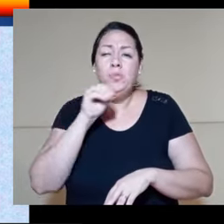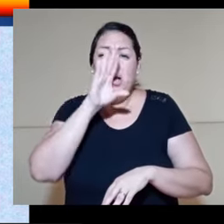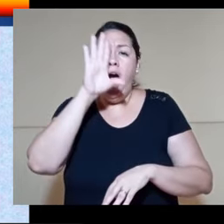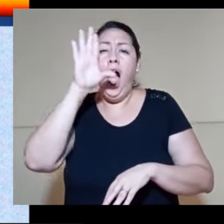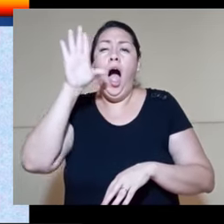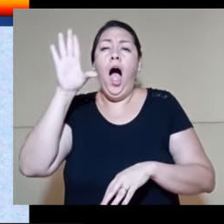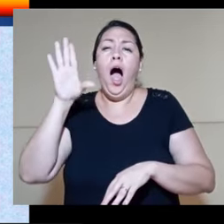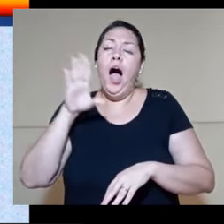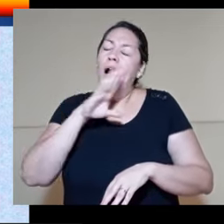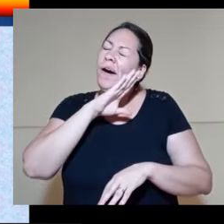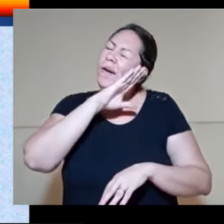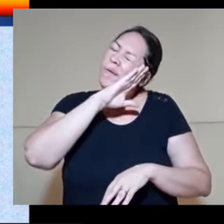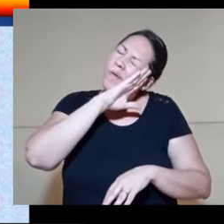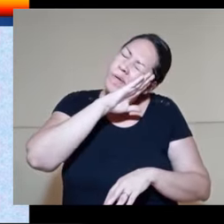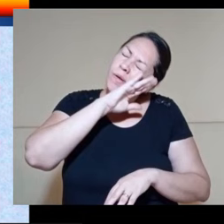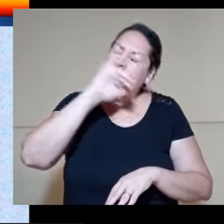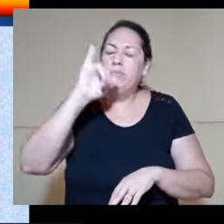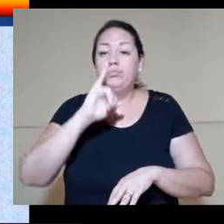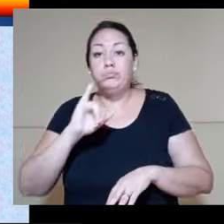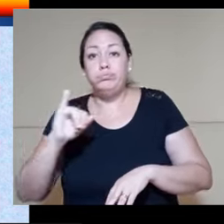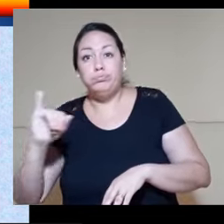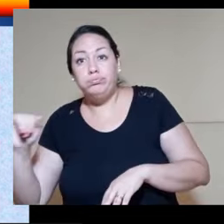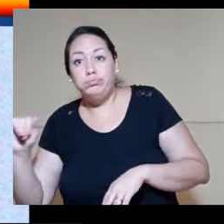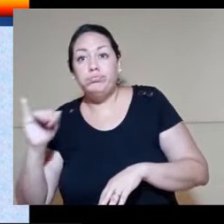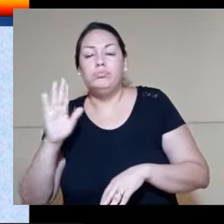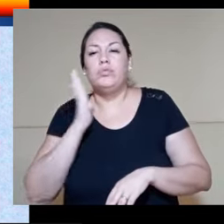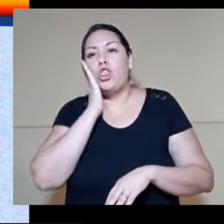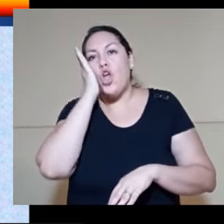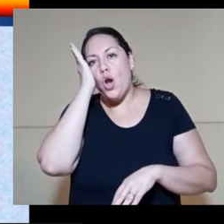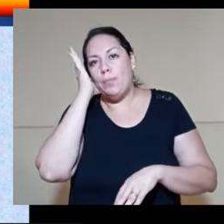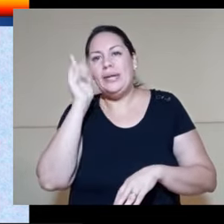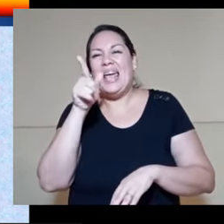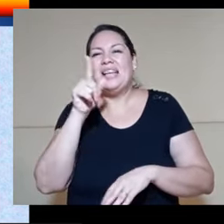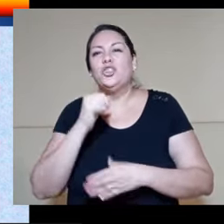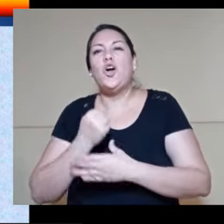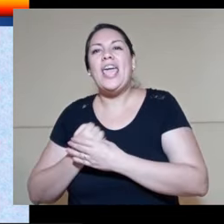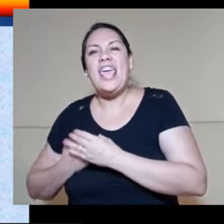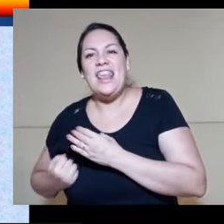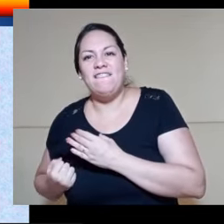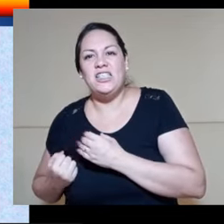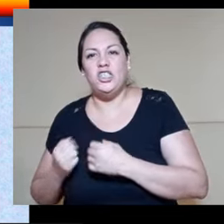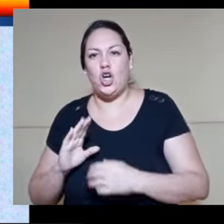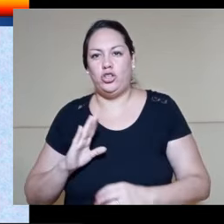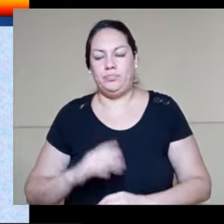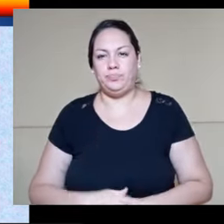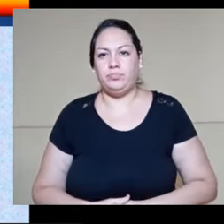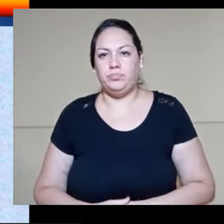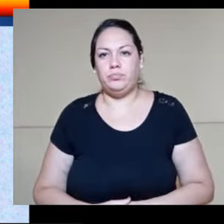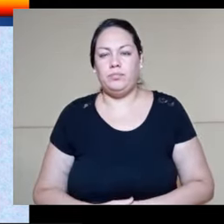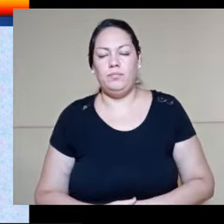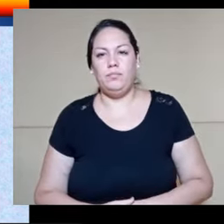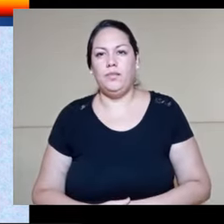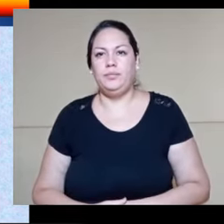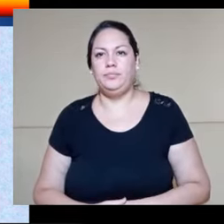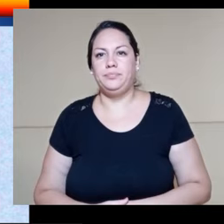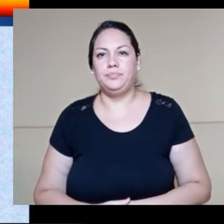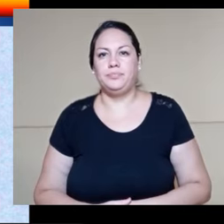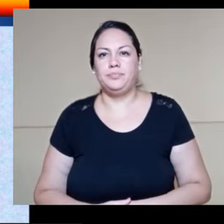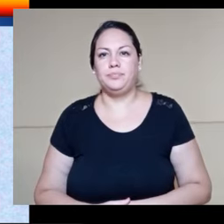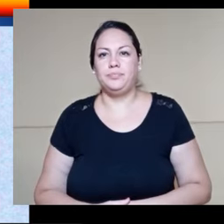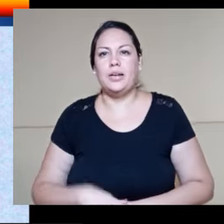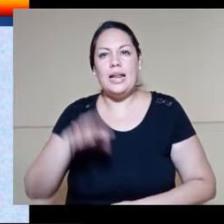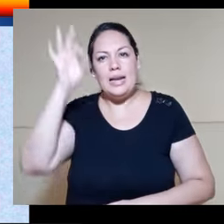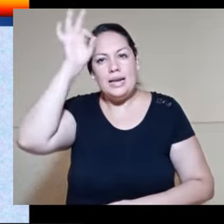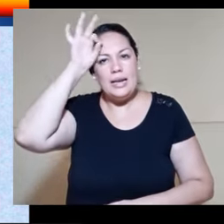Nos da sueño, empezamos a bostezar y nos da sueño. Ese es el fenómeno, digamos, de inhibición